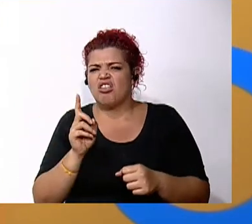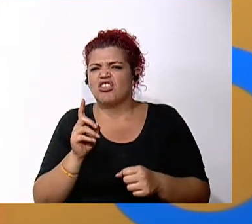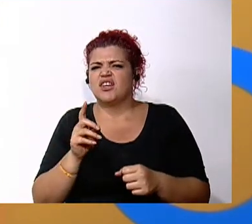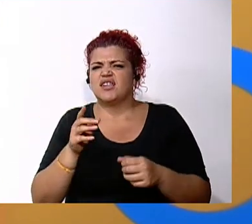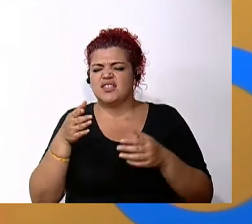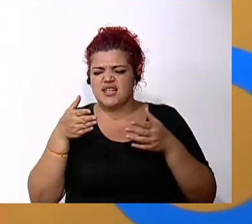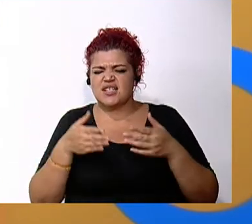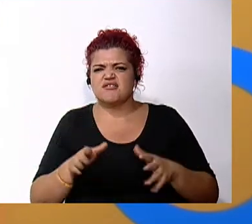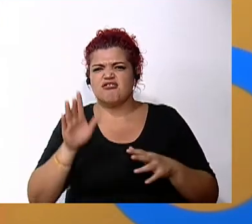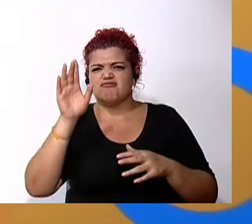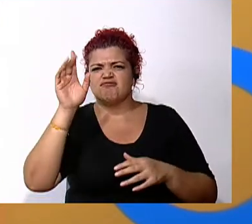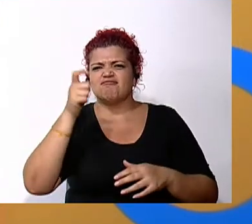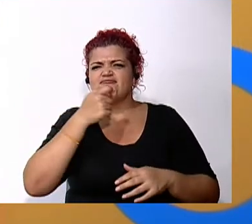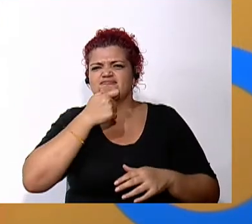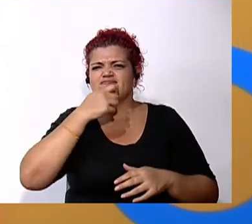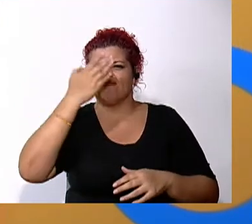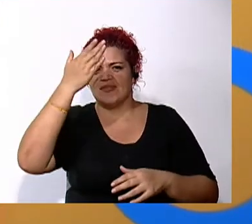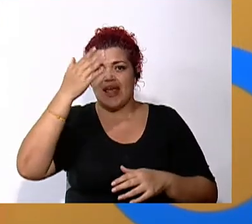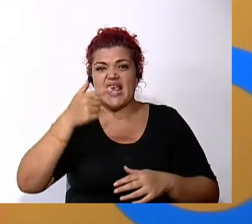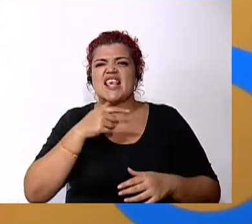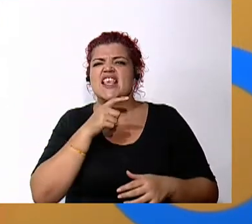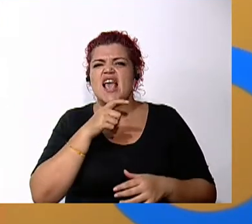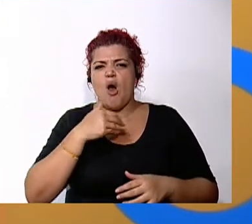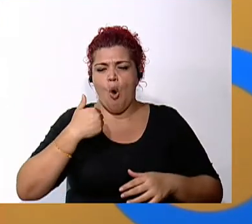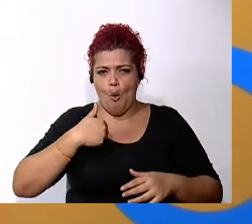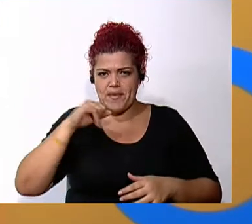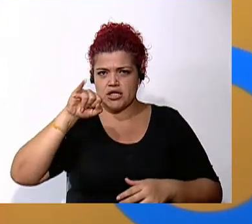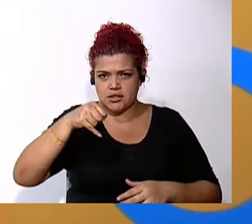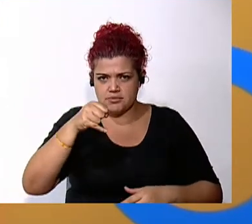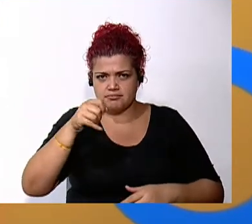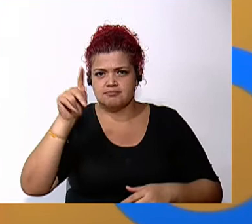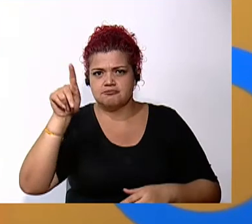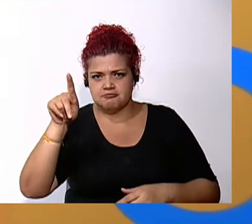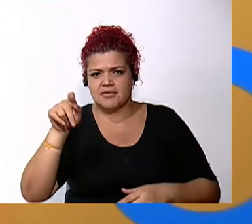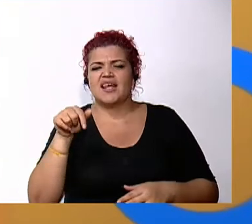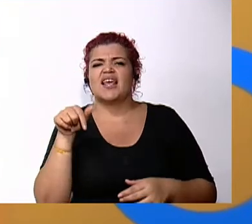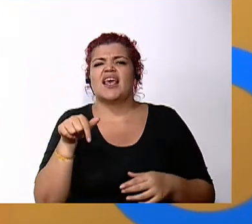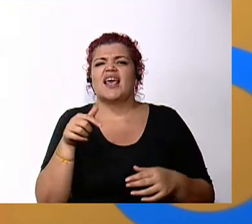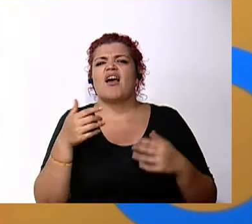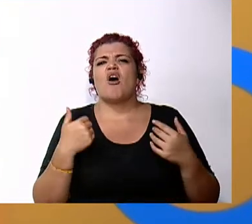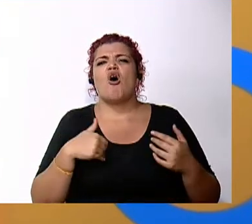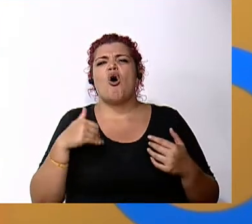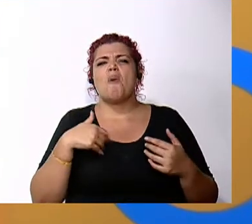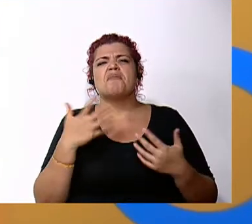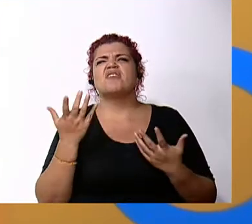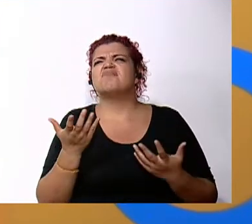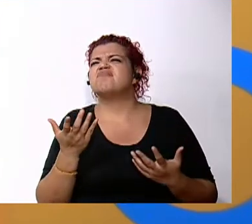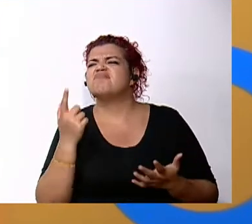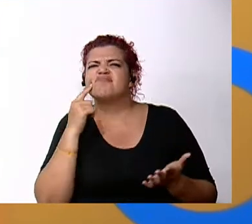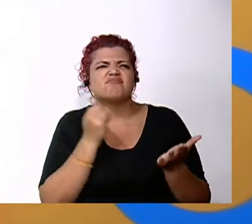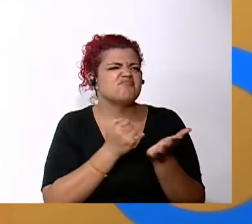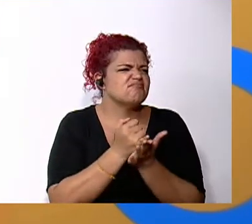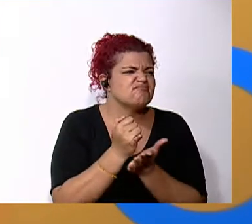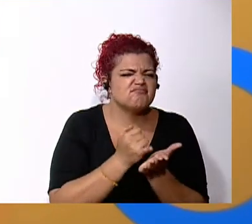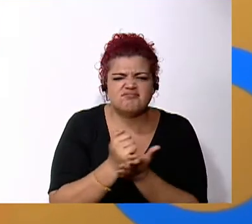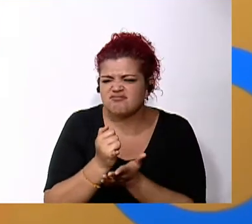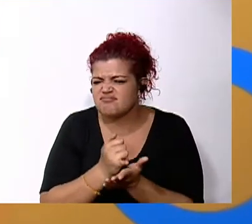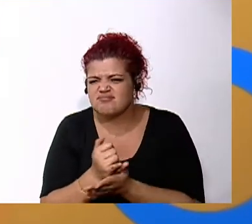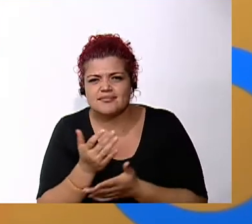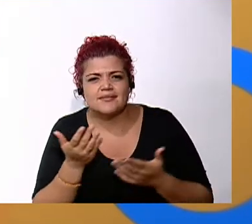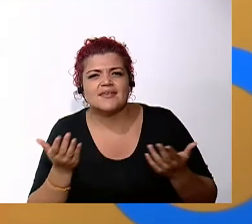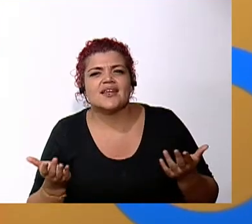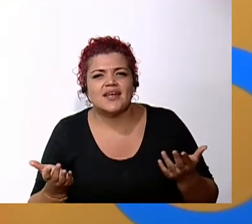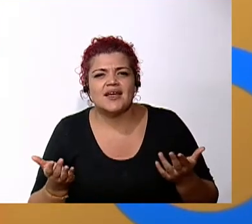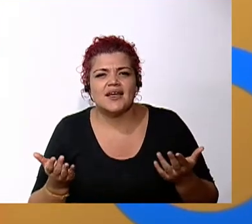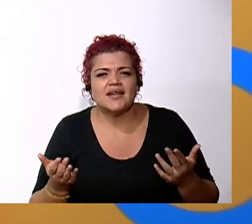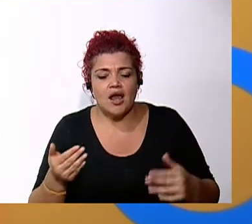Gran Bretaña. Él es Joseph Priestley. Y vamos a ver qué fue lo que él investigó, qué fue lo que él descubrió.